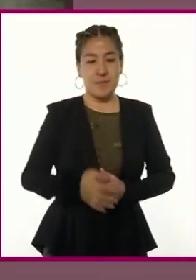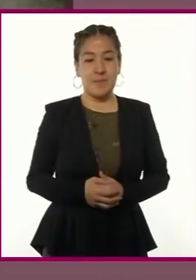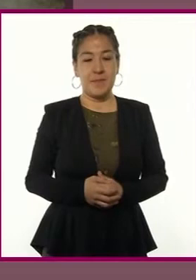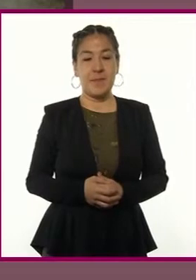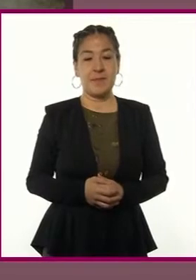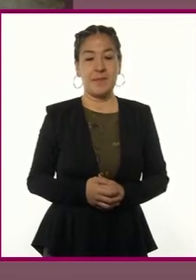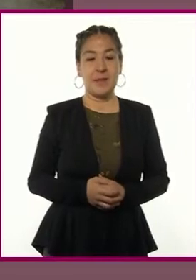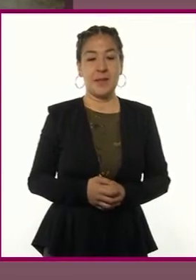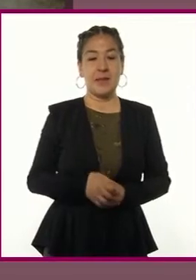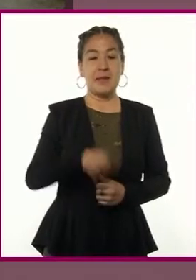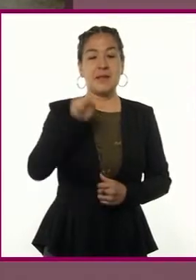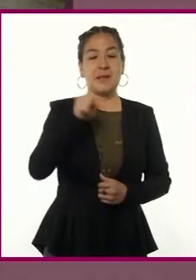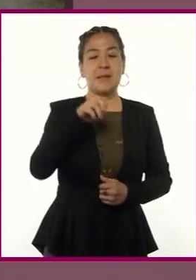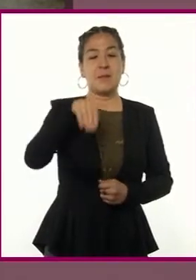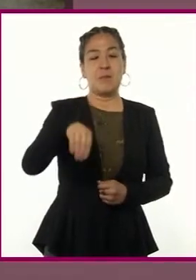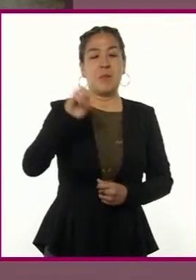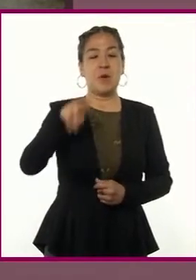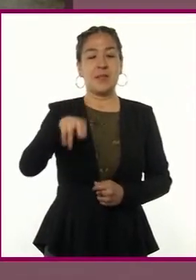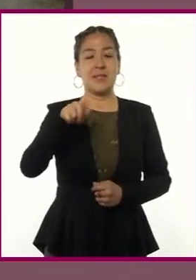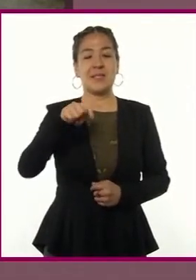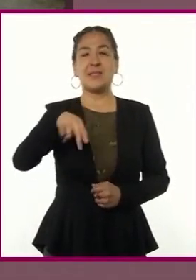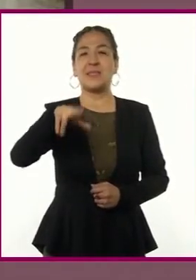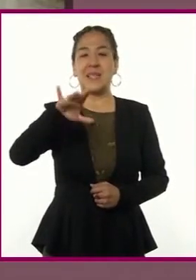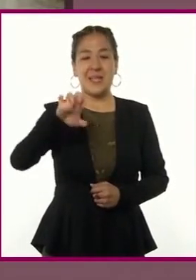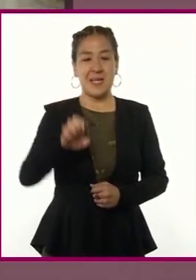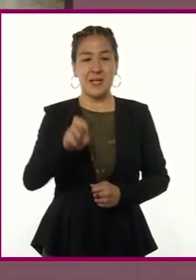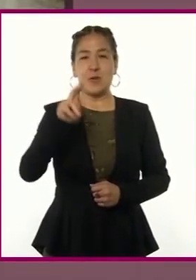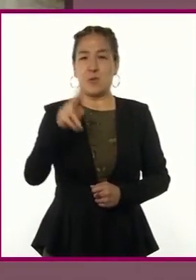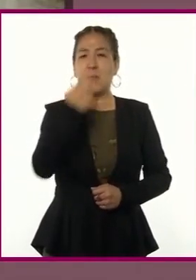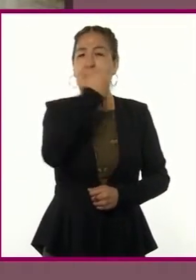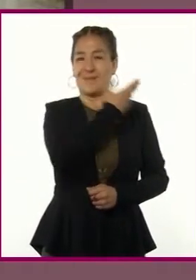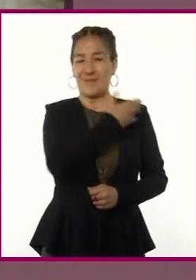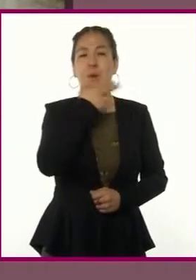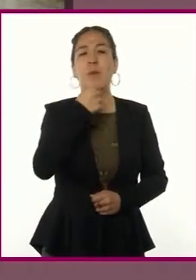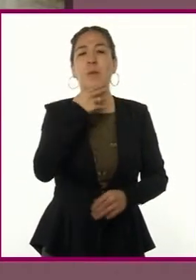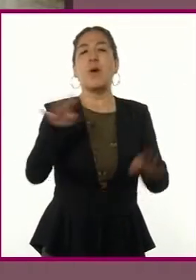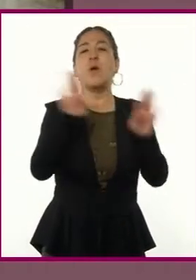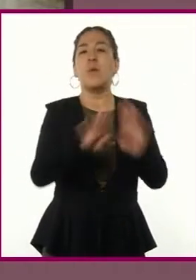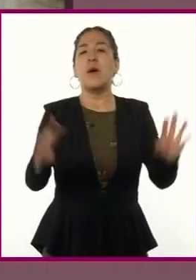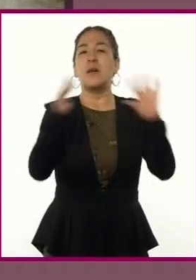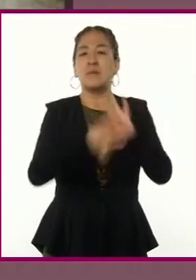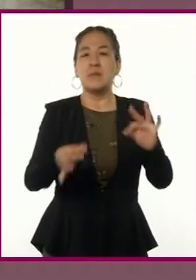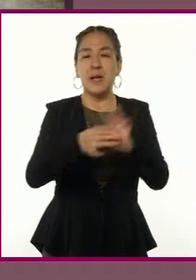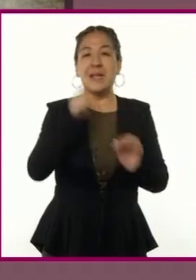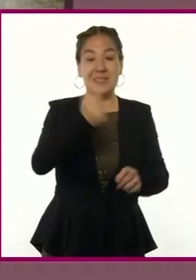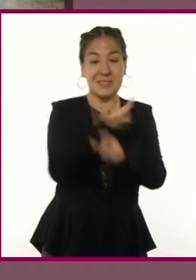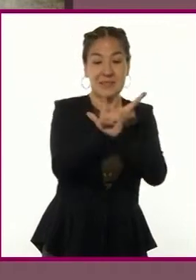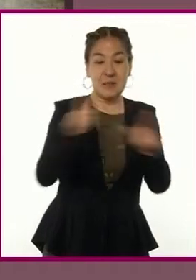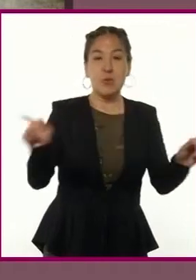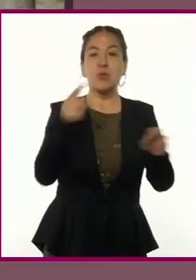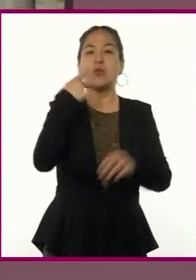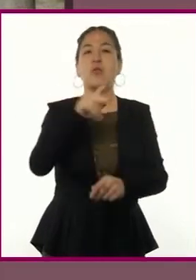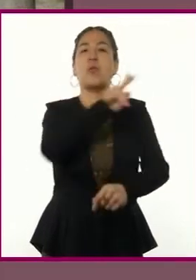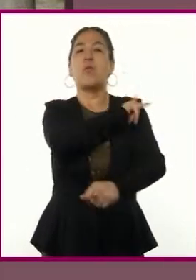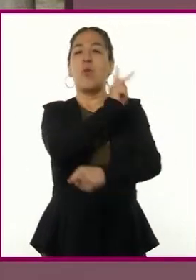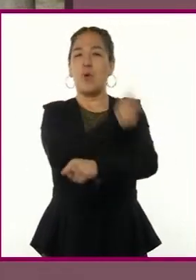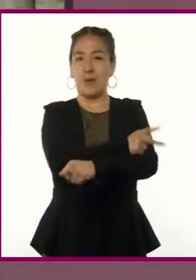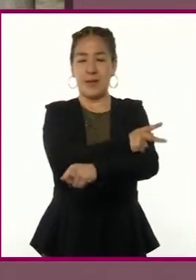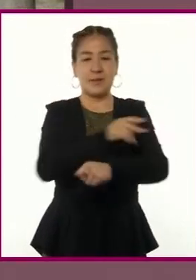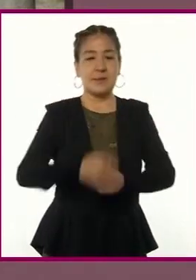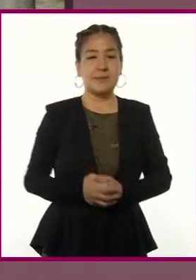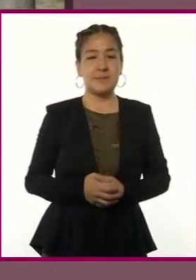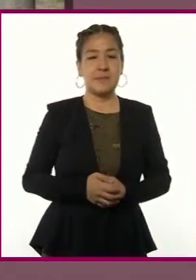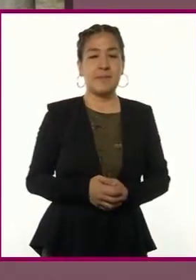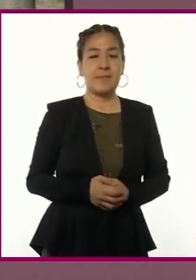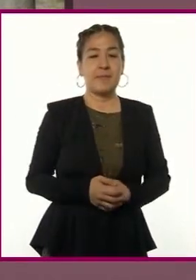de Secondant, mejor conocido como Montesquieu, ofrecía una visión moderna sobre la división de poderes. En cada